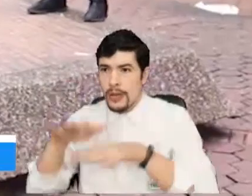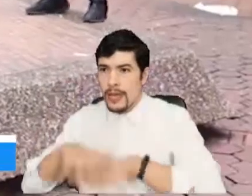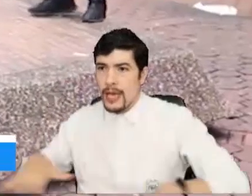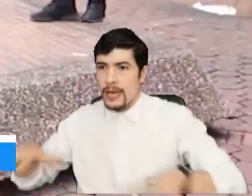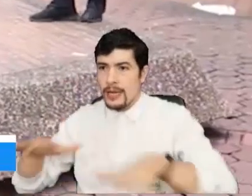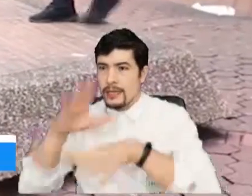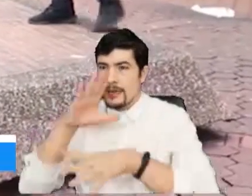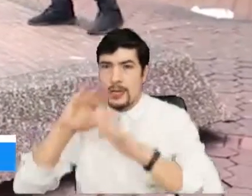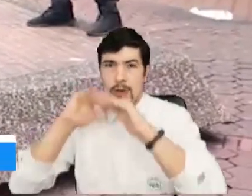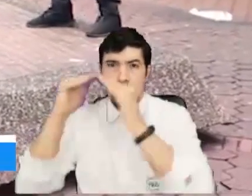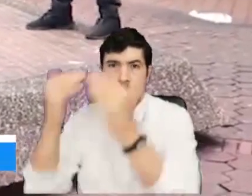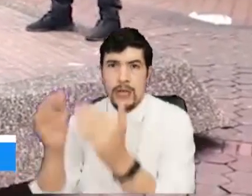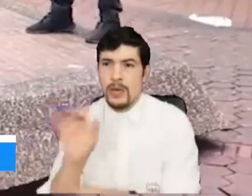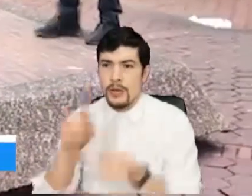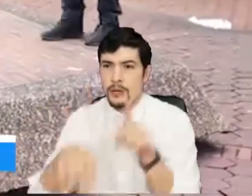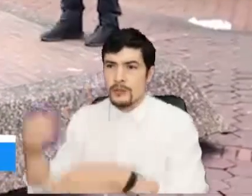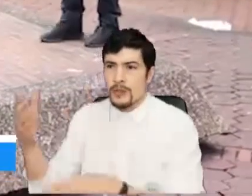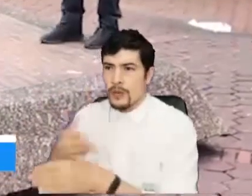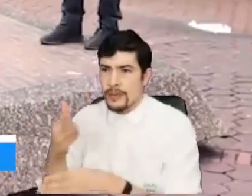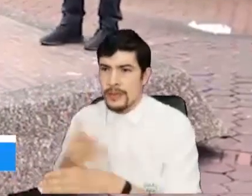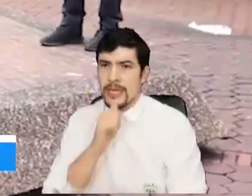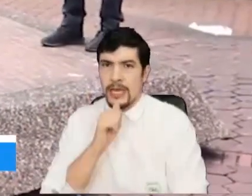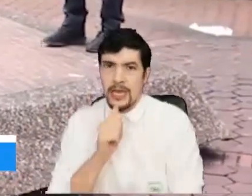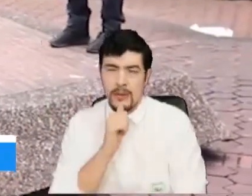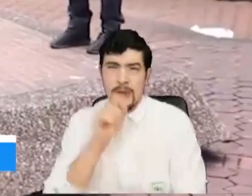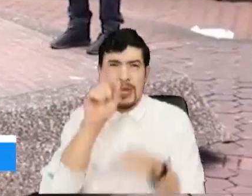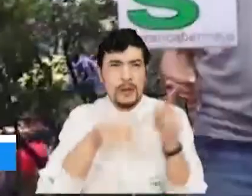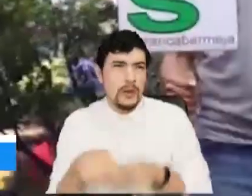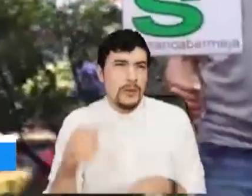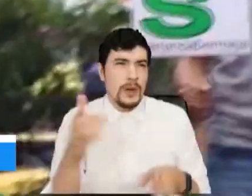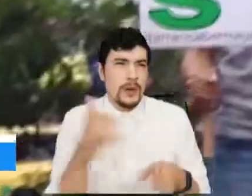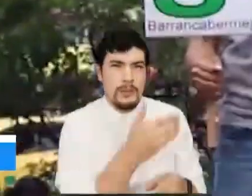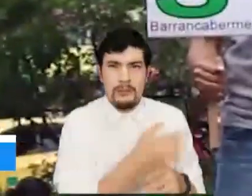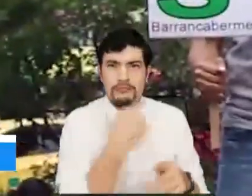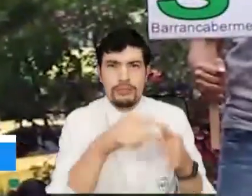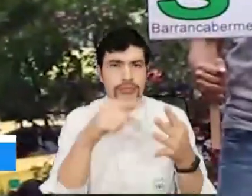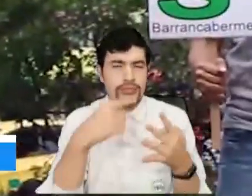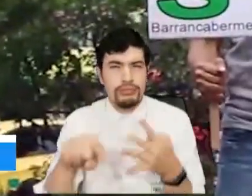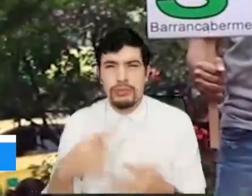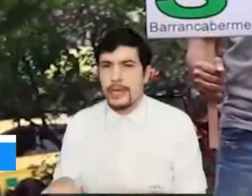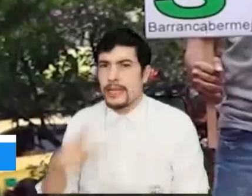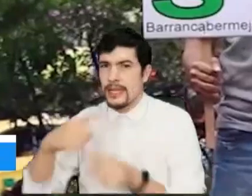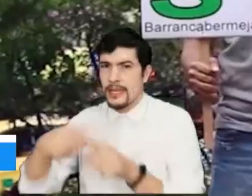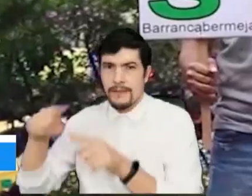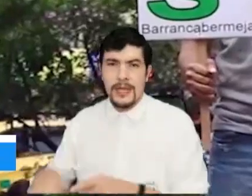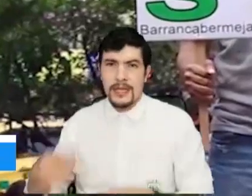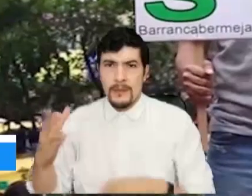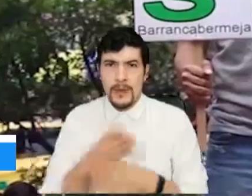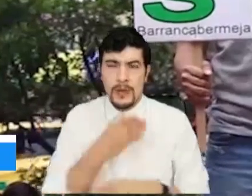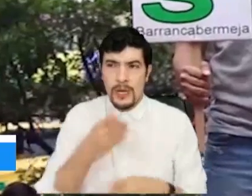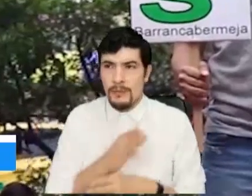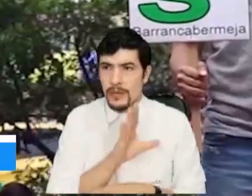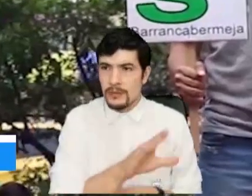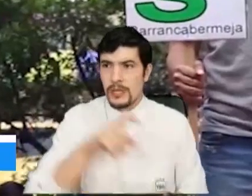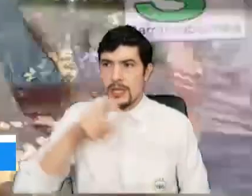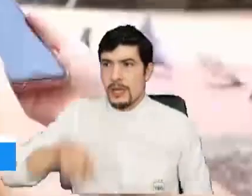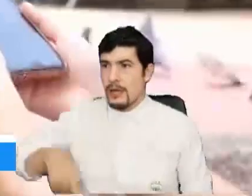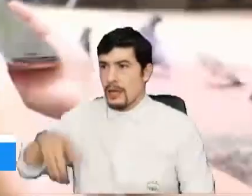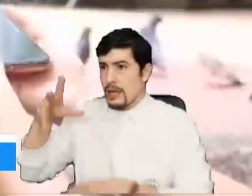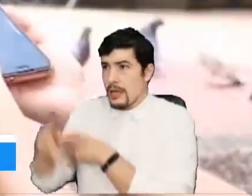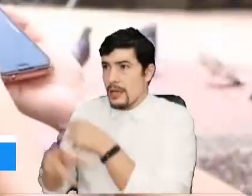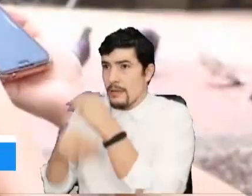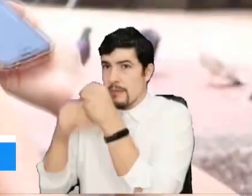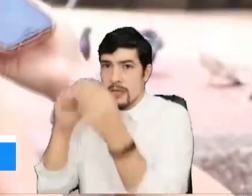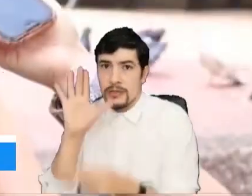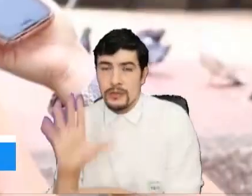problemáticas de agua, de todas las problemáticas que existen hoy en la escuela. Y que eso lo que haría es